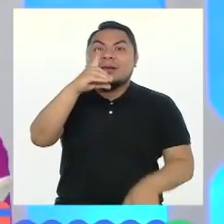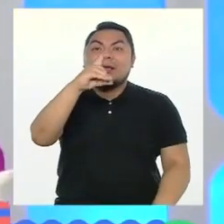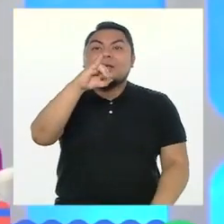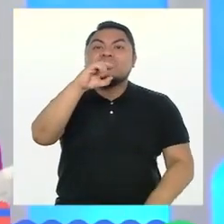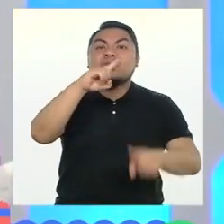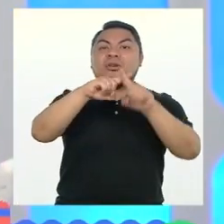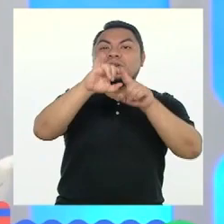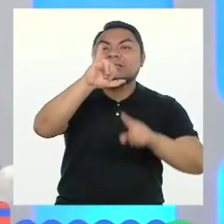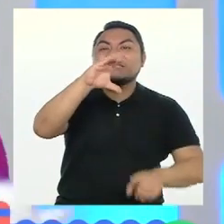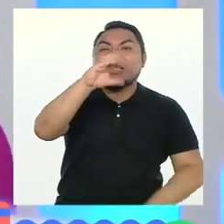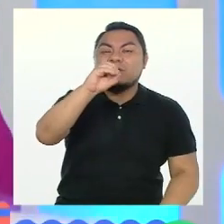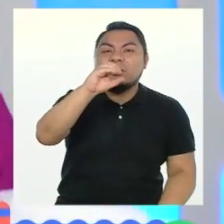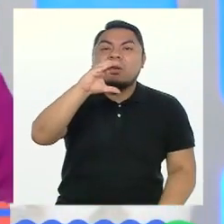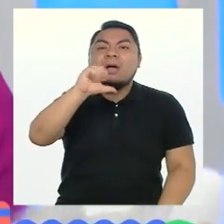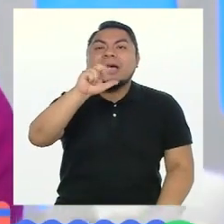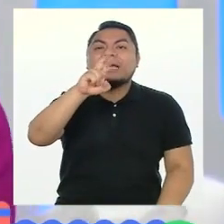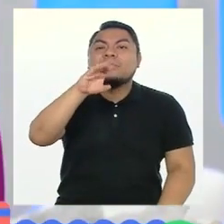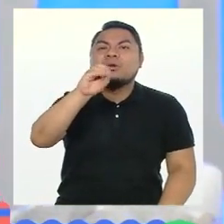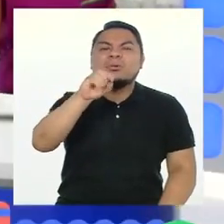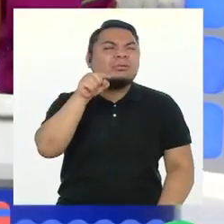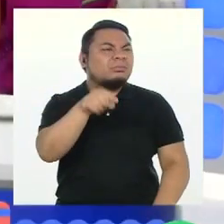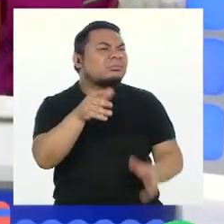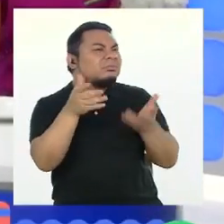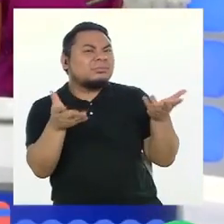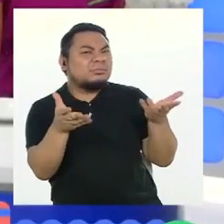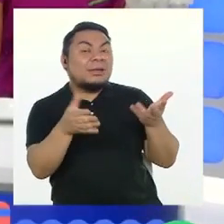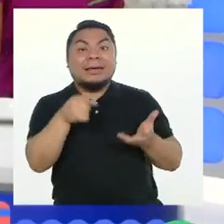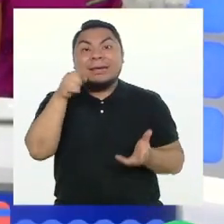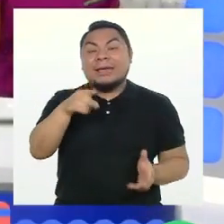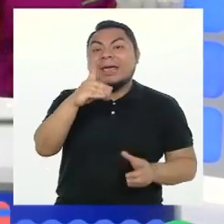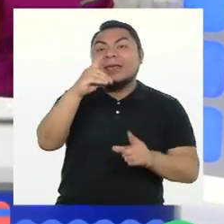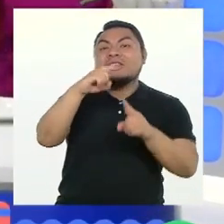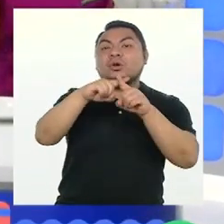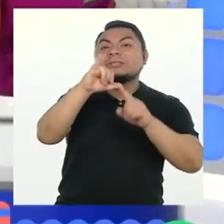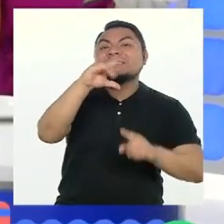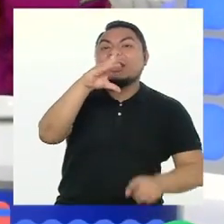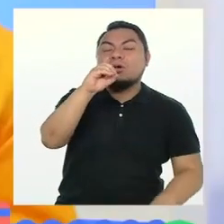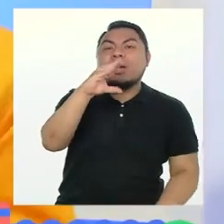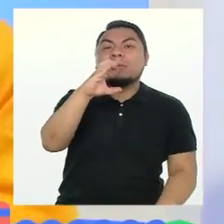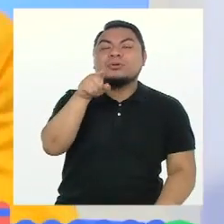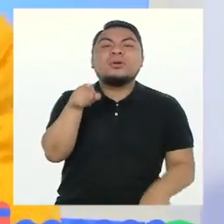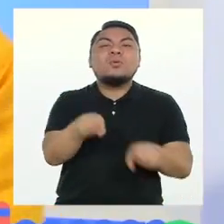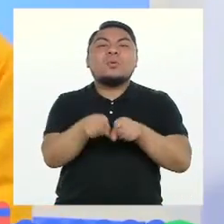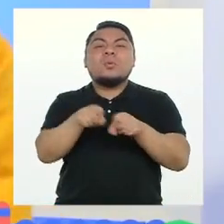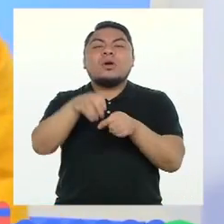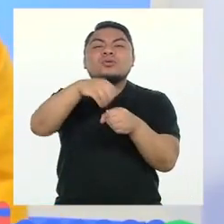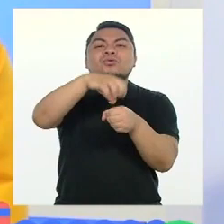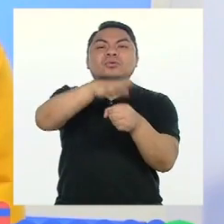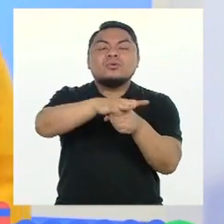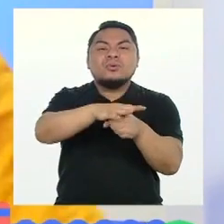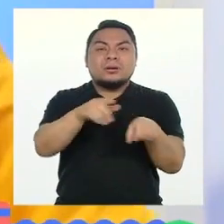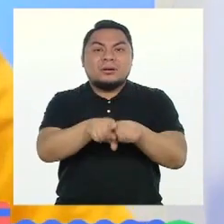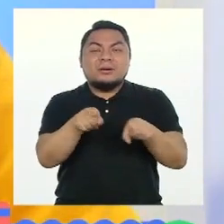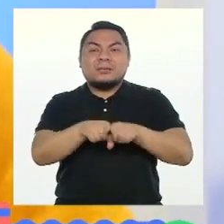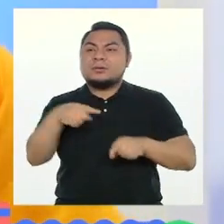carbono. ¿Y qué sería exactamente el dióxido de carbono? El dióxido de carbono es lo mismo que está en las gaseosas y lo mismo que botamos de nuestra boca cada vez que